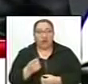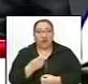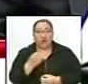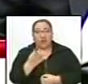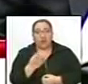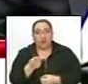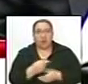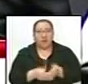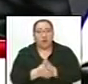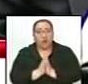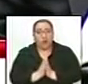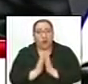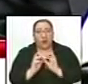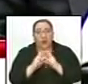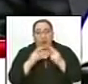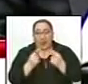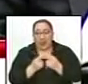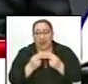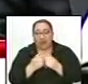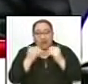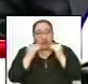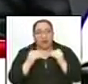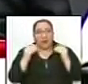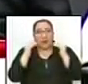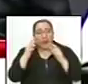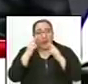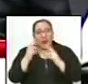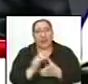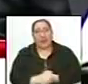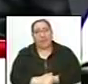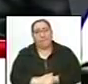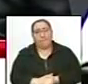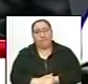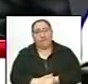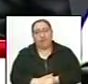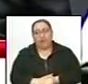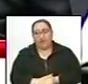llevar esta sesión con altura, con respeto.